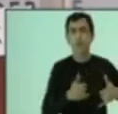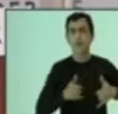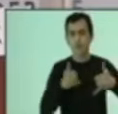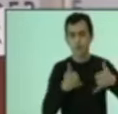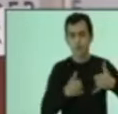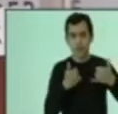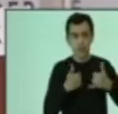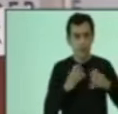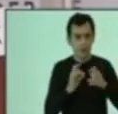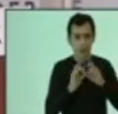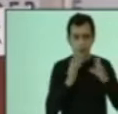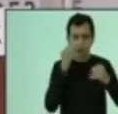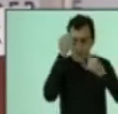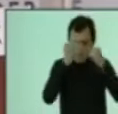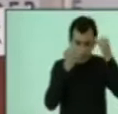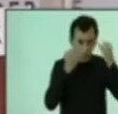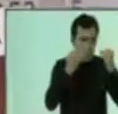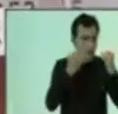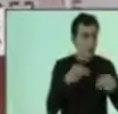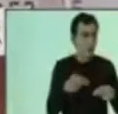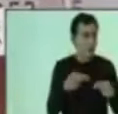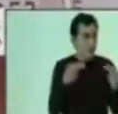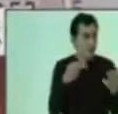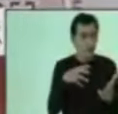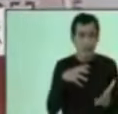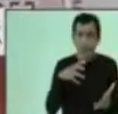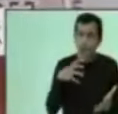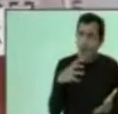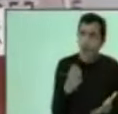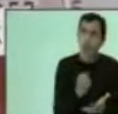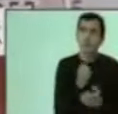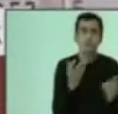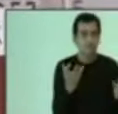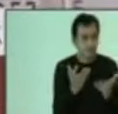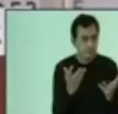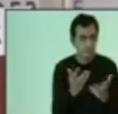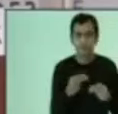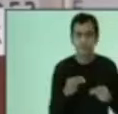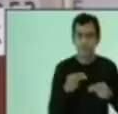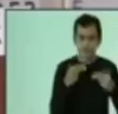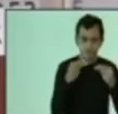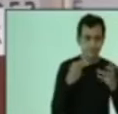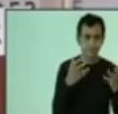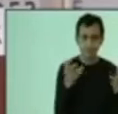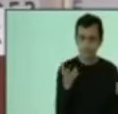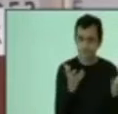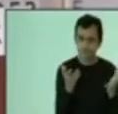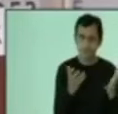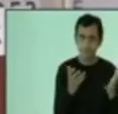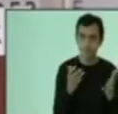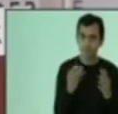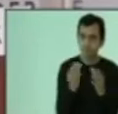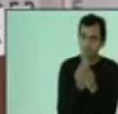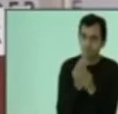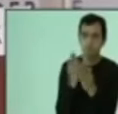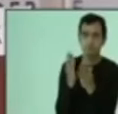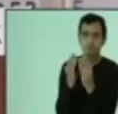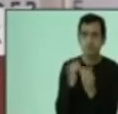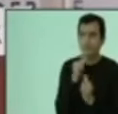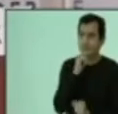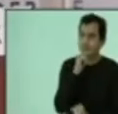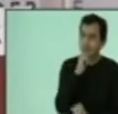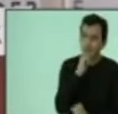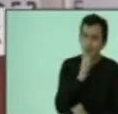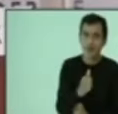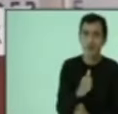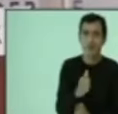Los emprendedores que tienen un sueño, una idea de construir un negocio y los cuales también no reciben capacitación alguna ni